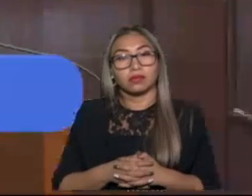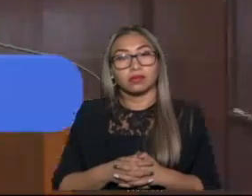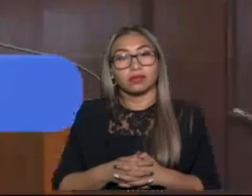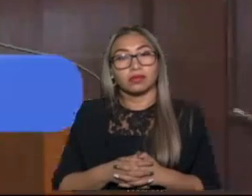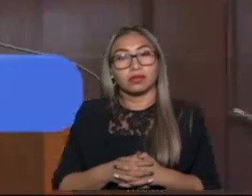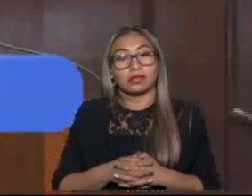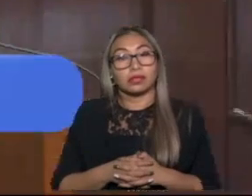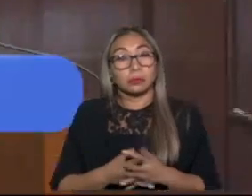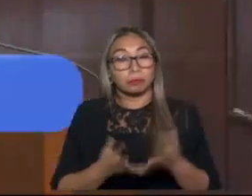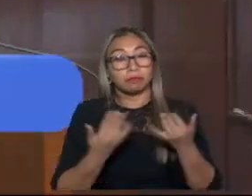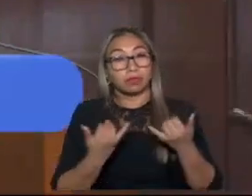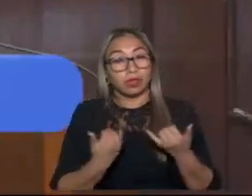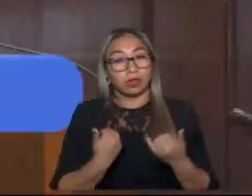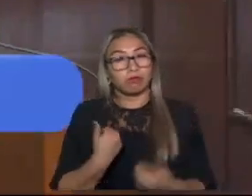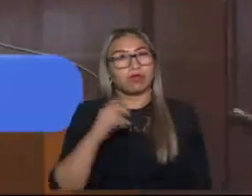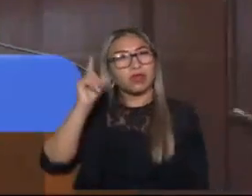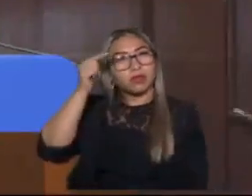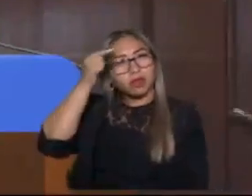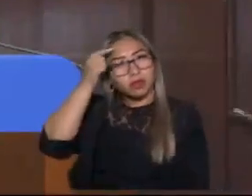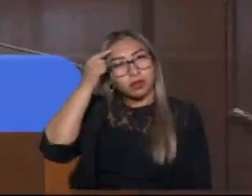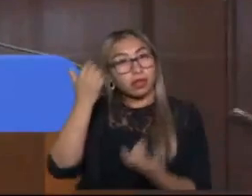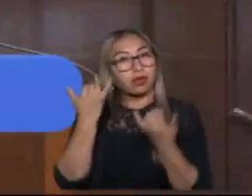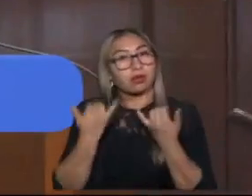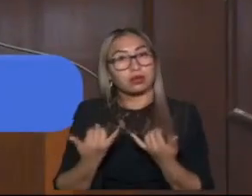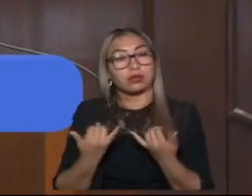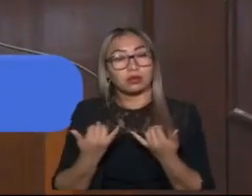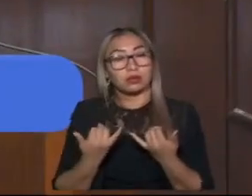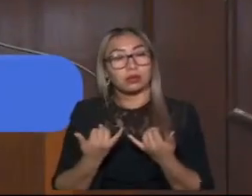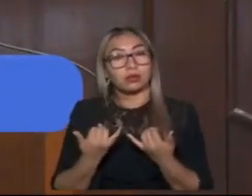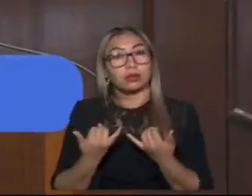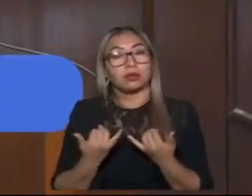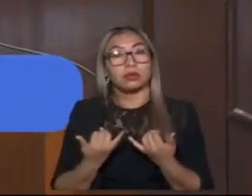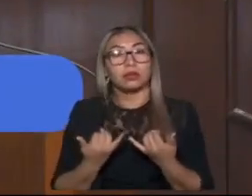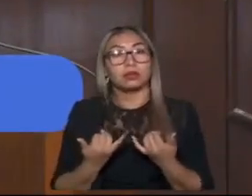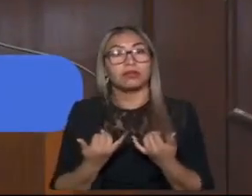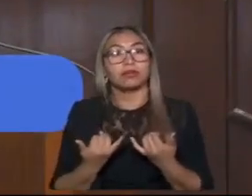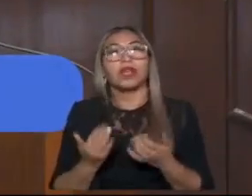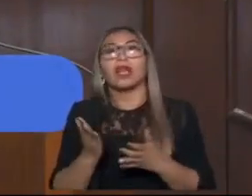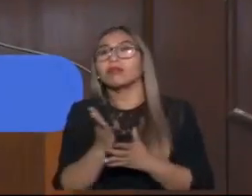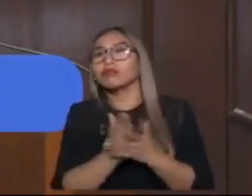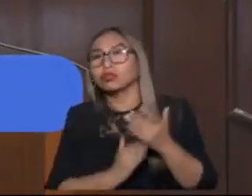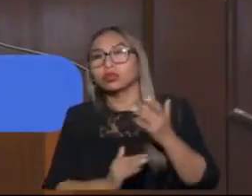durante esta administración, entre proyectos terminados,